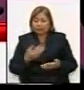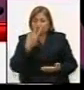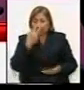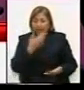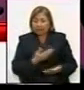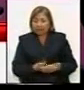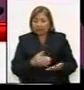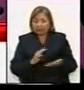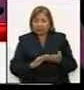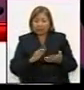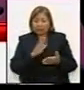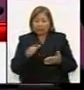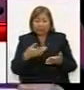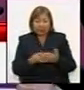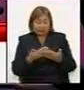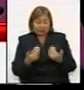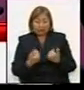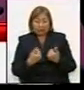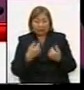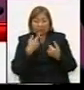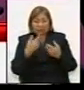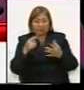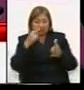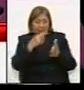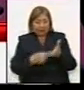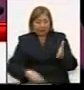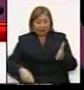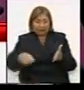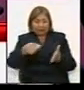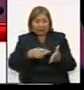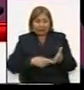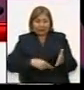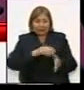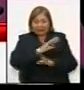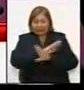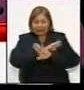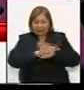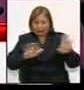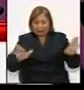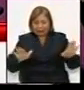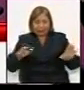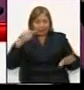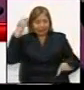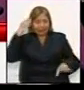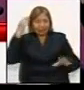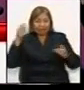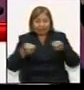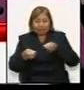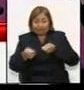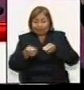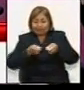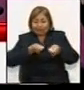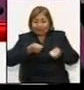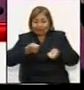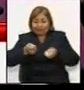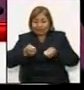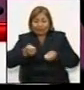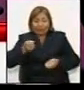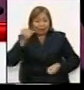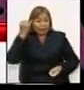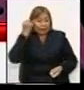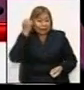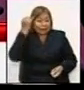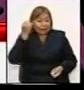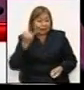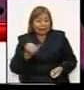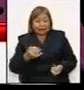presidenta, con todo lo que está ocurriendo, que lo que quieren es eliminar a los partidos políticos para gobernar una élite ideológica